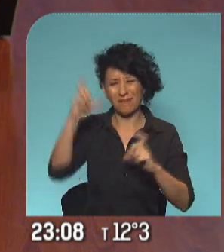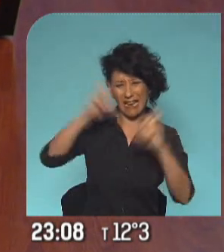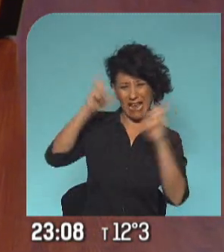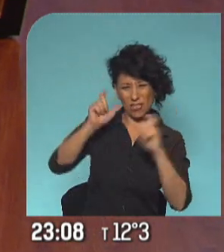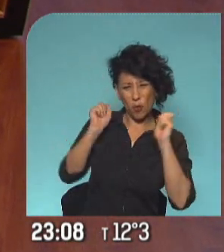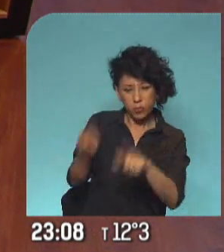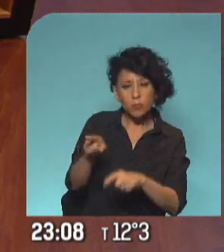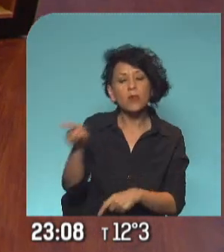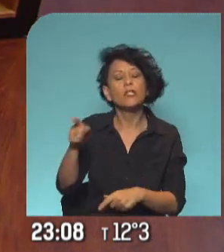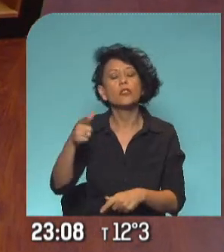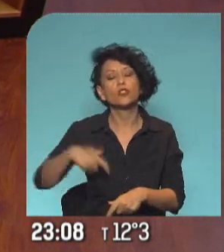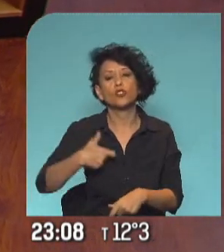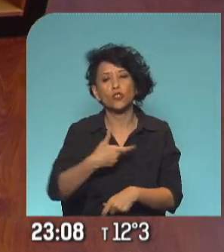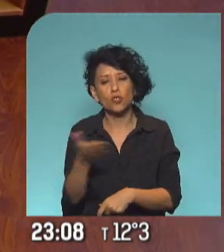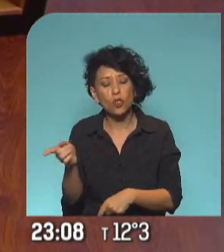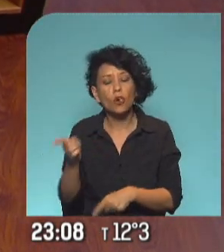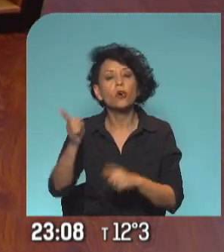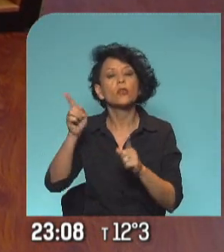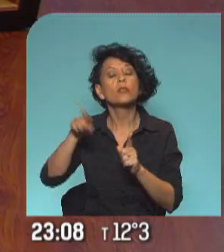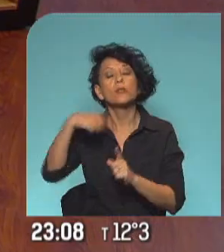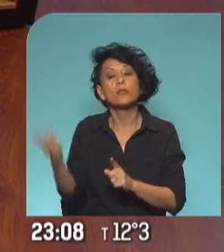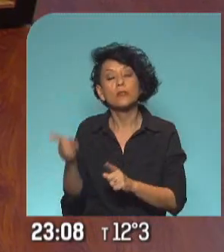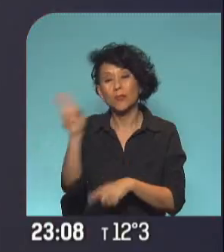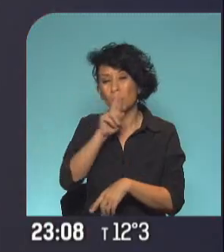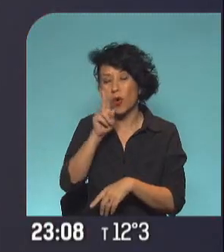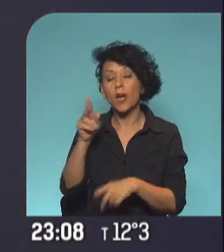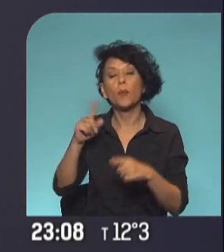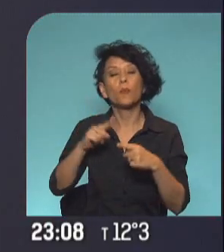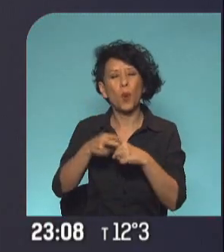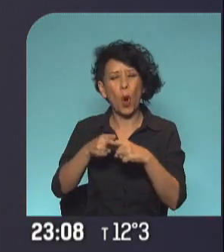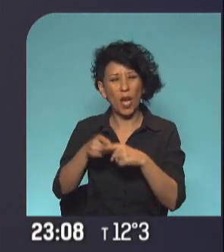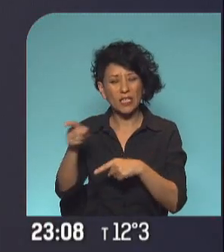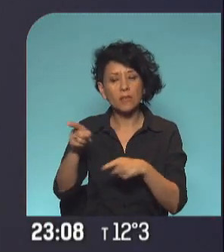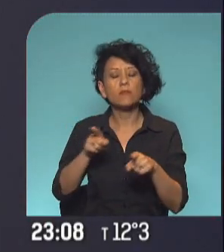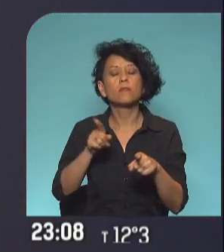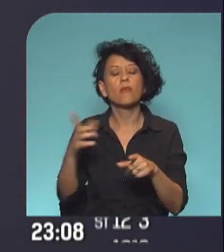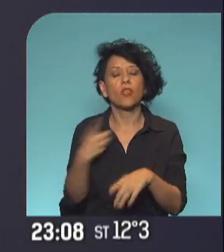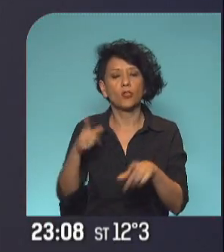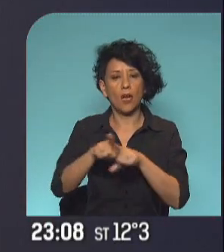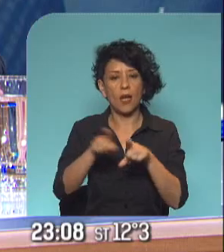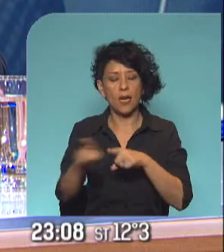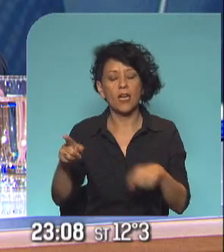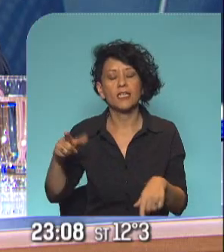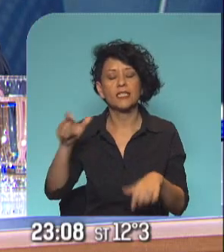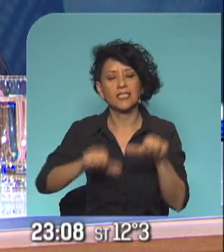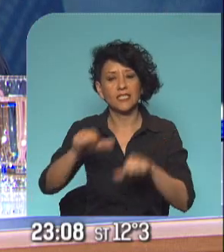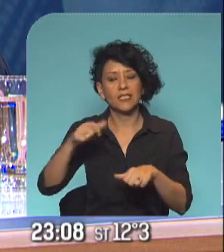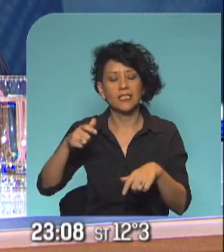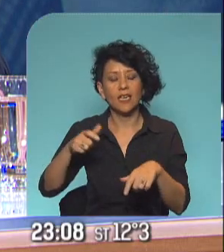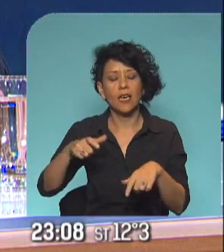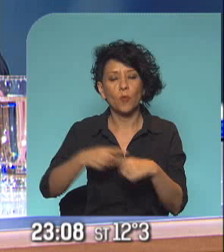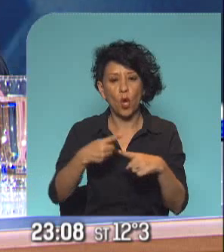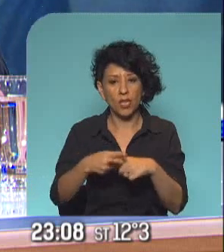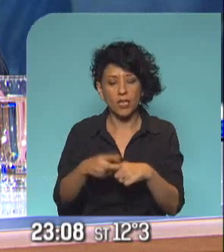De Angelis es sociólogo y Elisa Leander Rosas, que es politóloga, directora de la carrera de Ciencia Política de la UBA. Pasó entonces